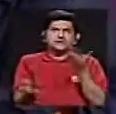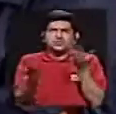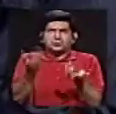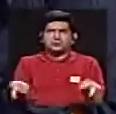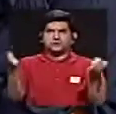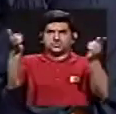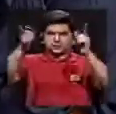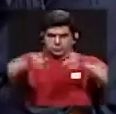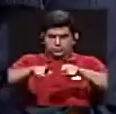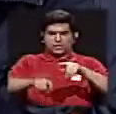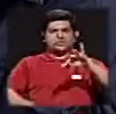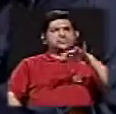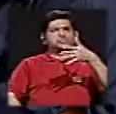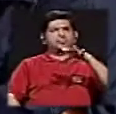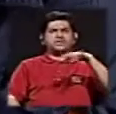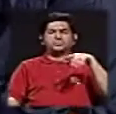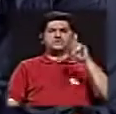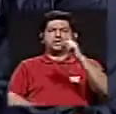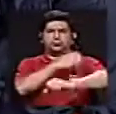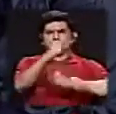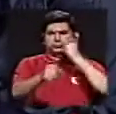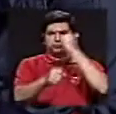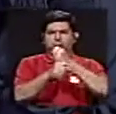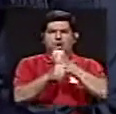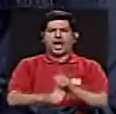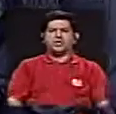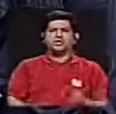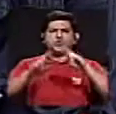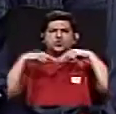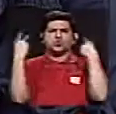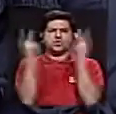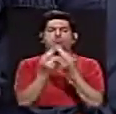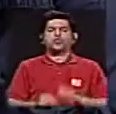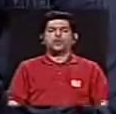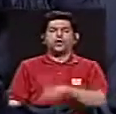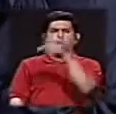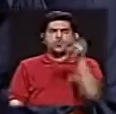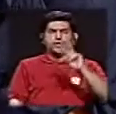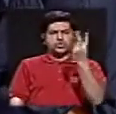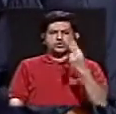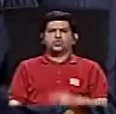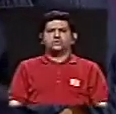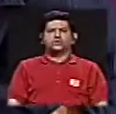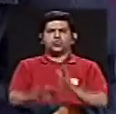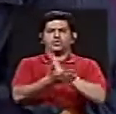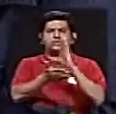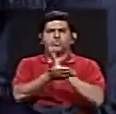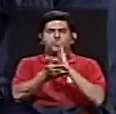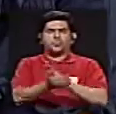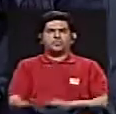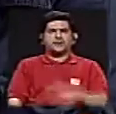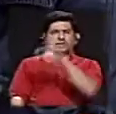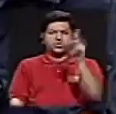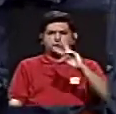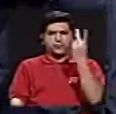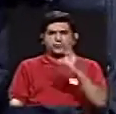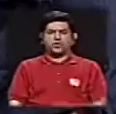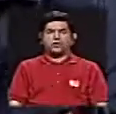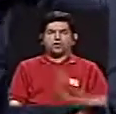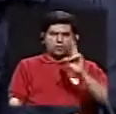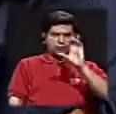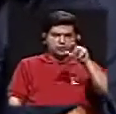ocurrió aproximarse poco menos de un año en la reunión del río segundo que salió el manifiesto del río segundo tal vez los hijos que